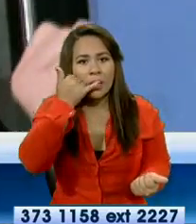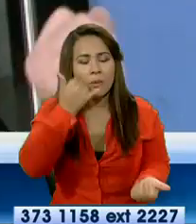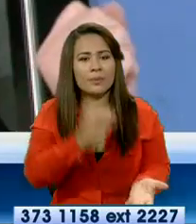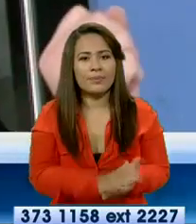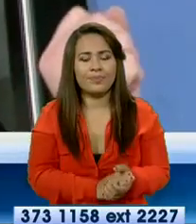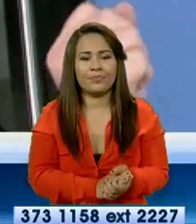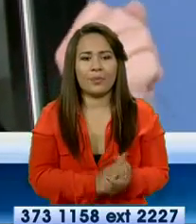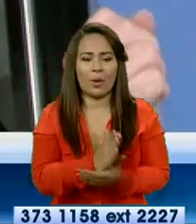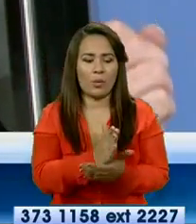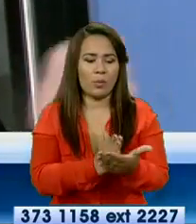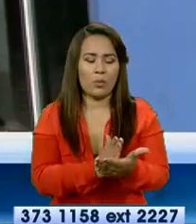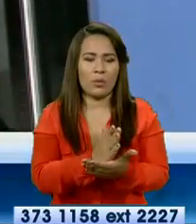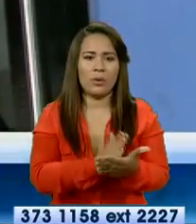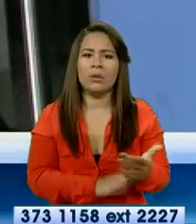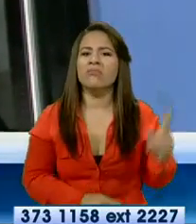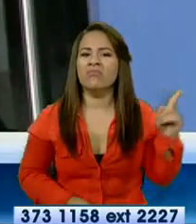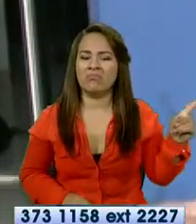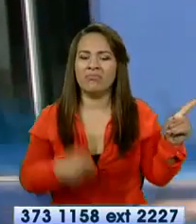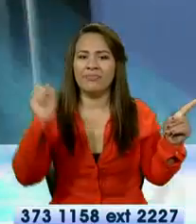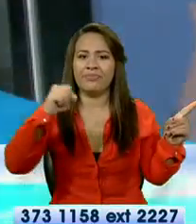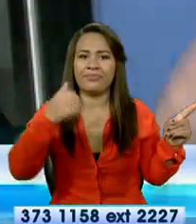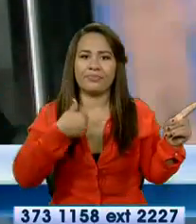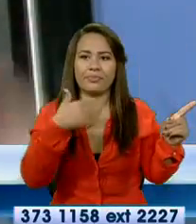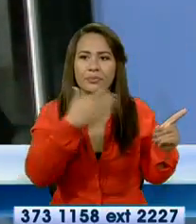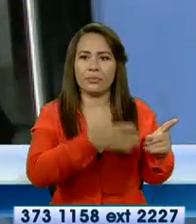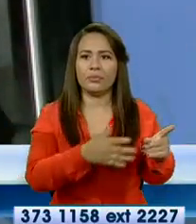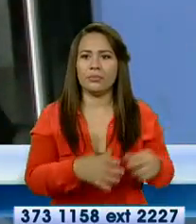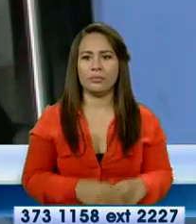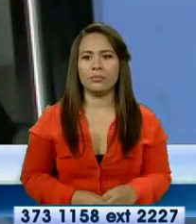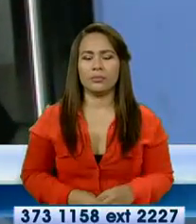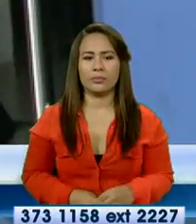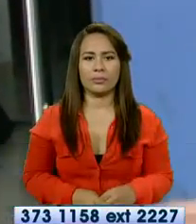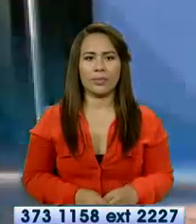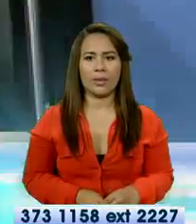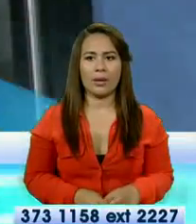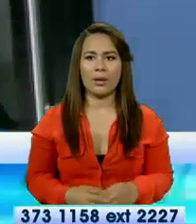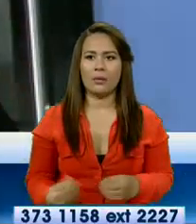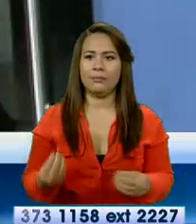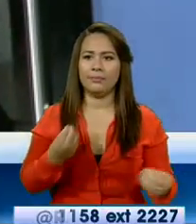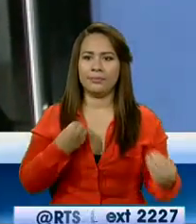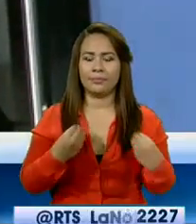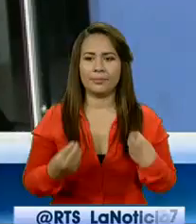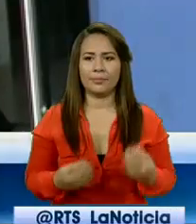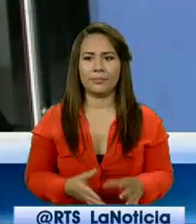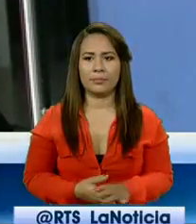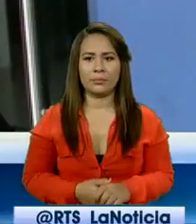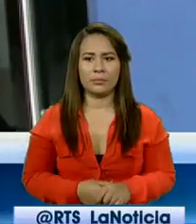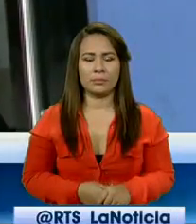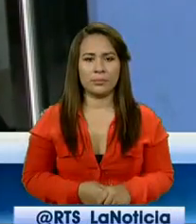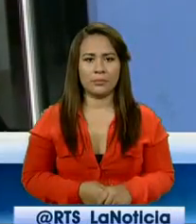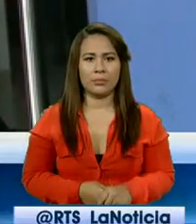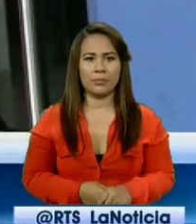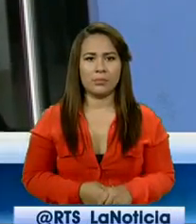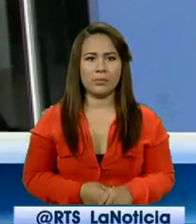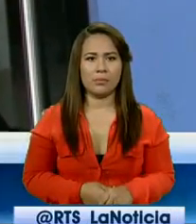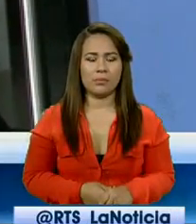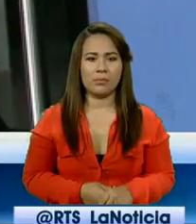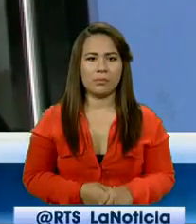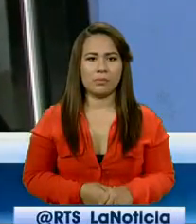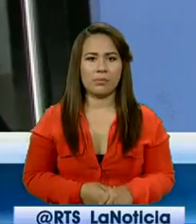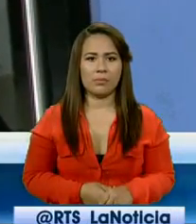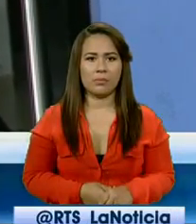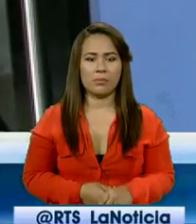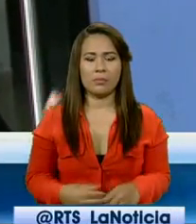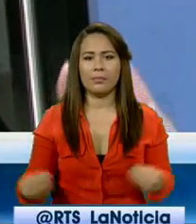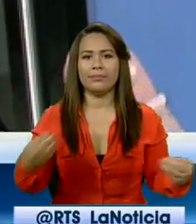blanca y nos los arrebatan las pertenencias. ¿Qué le robaron? Le robaron lo que es como